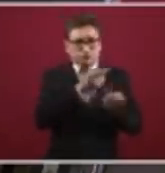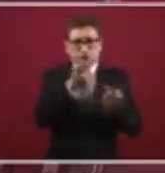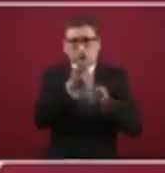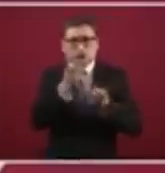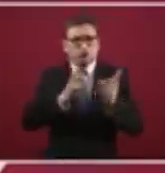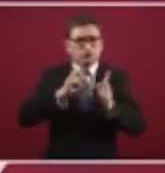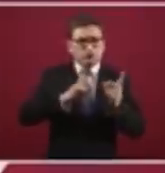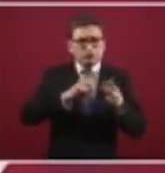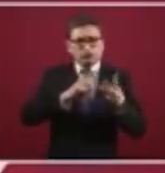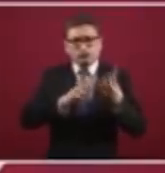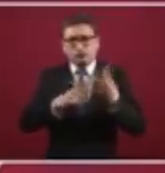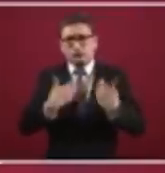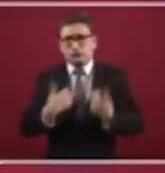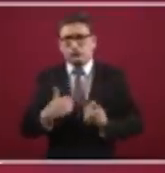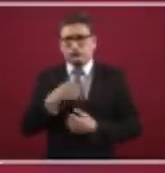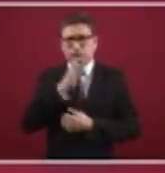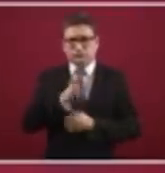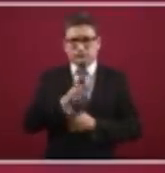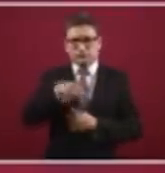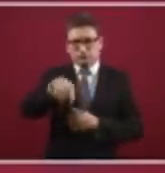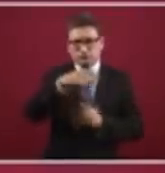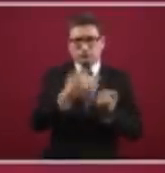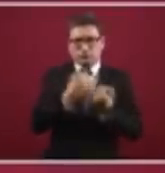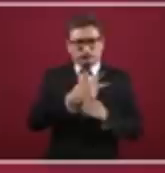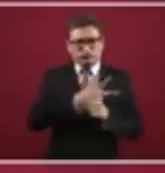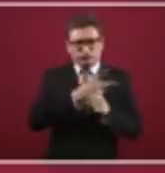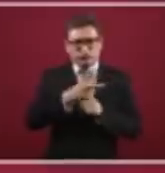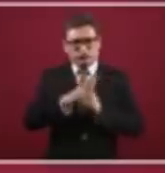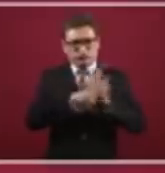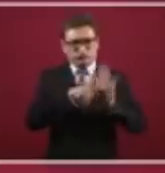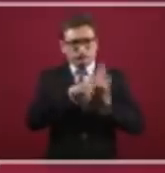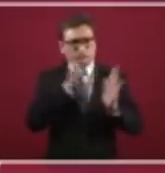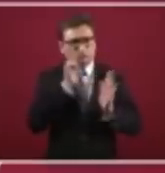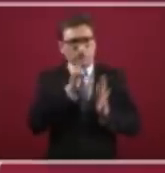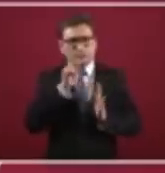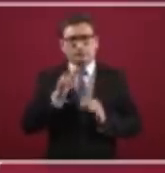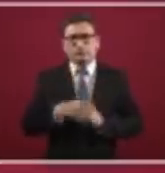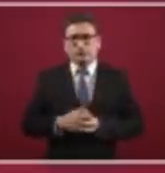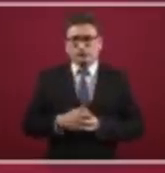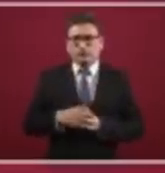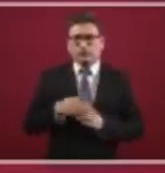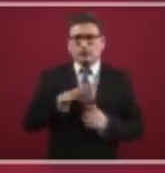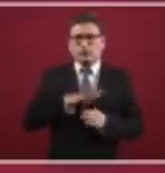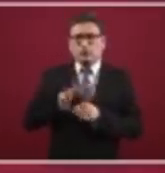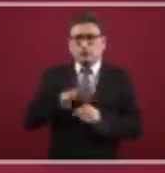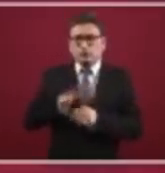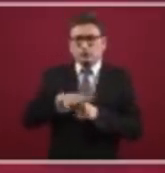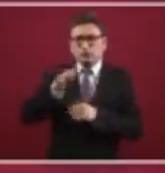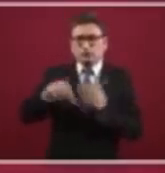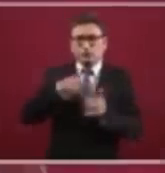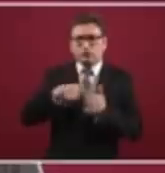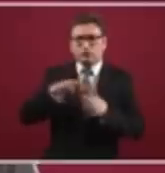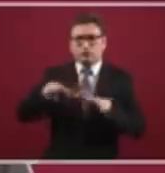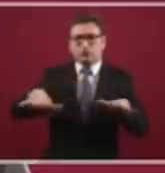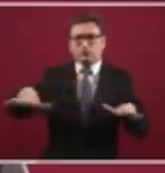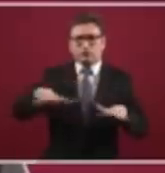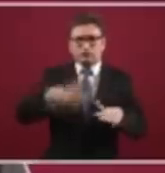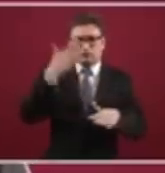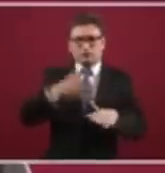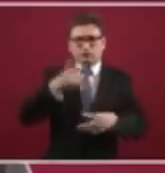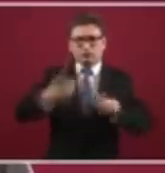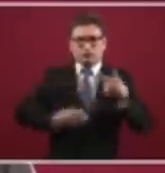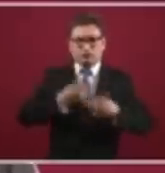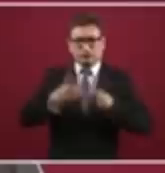lo digan ustedes ahí en el documental acreditar cuál es la instalación de la cancha deportiva que estaba previa